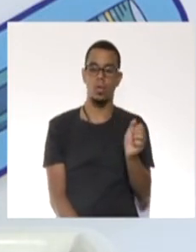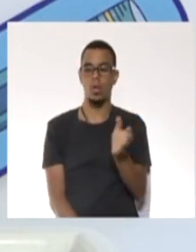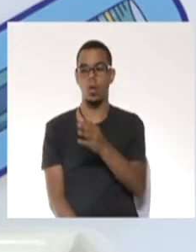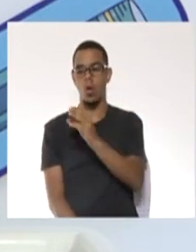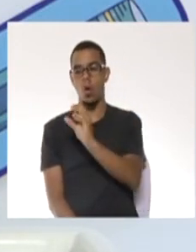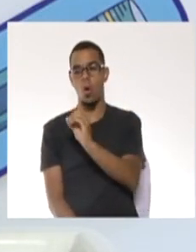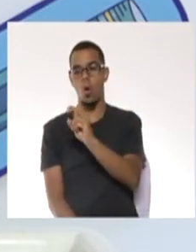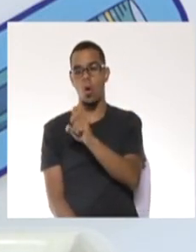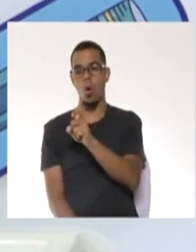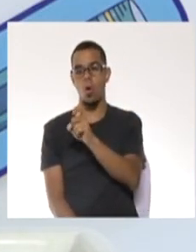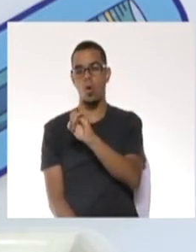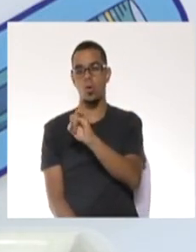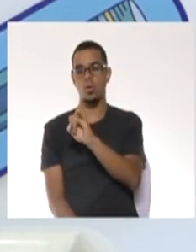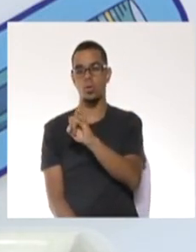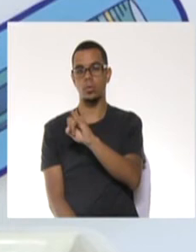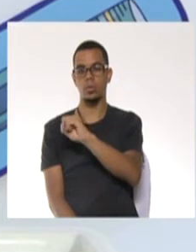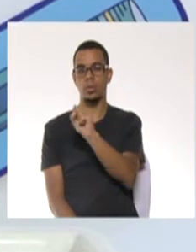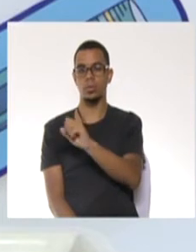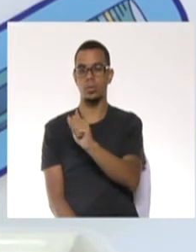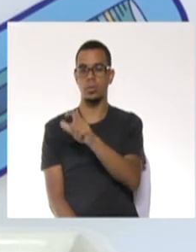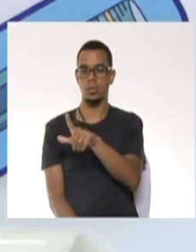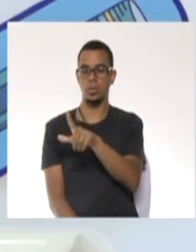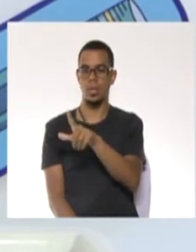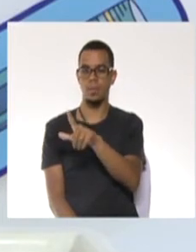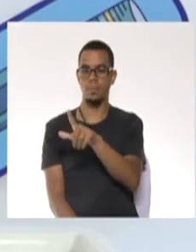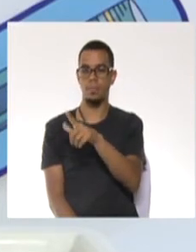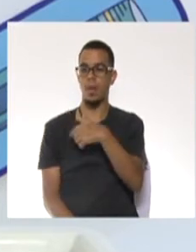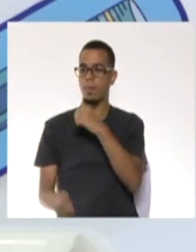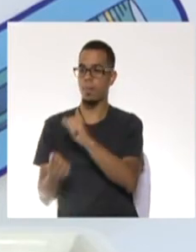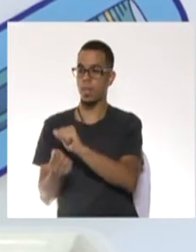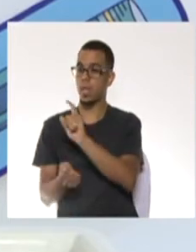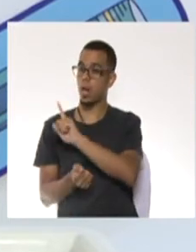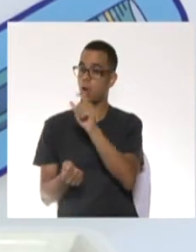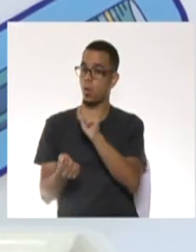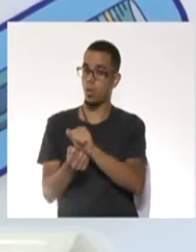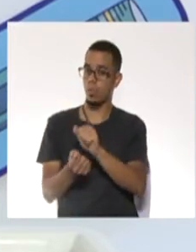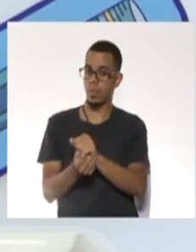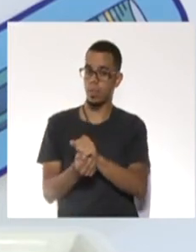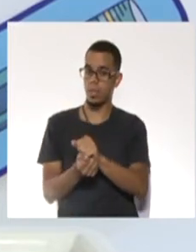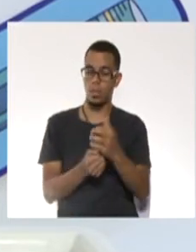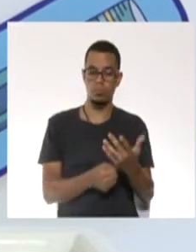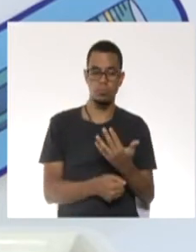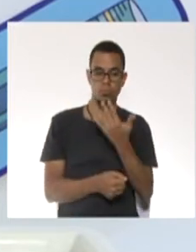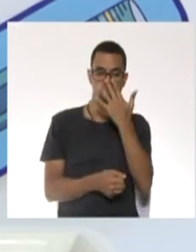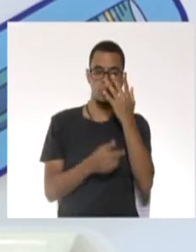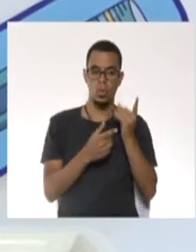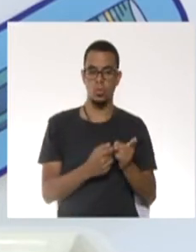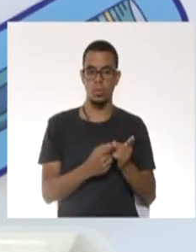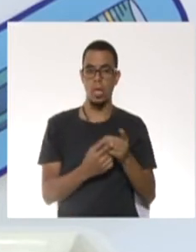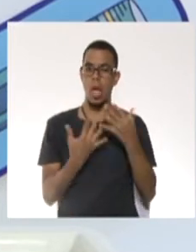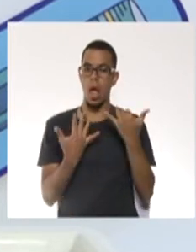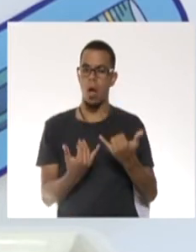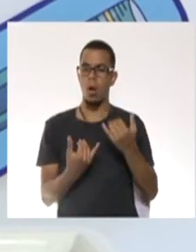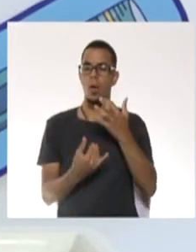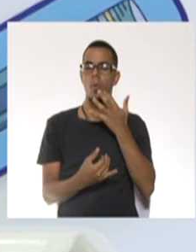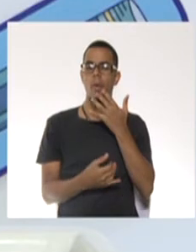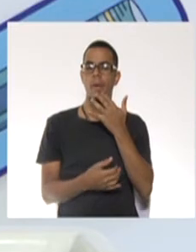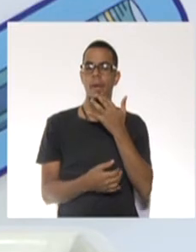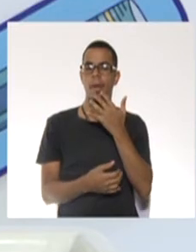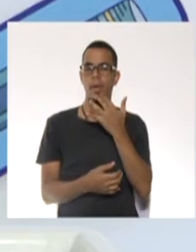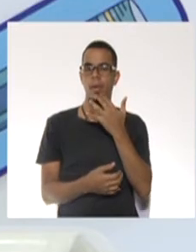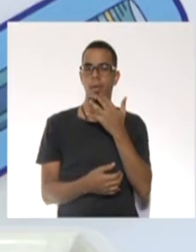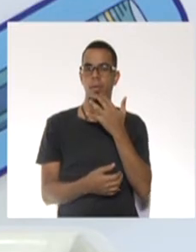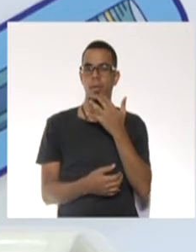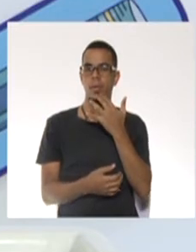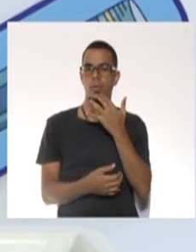metal, no metal y oxígeno. Entonces, a continuación veamos en pantalla algunos ejemplos de